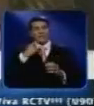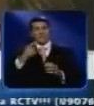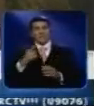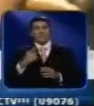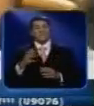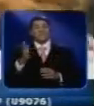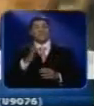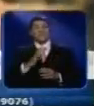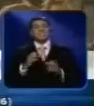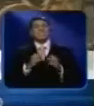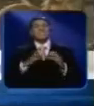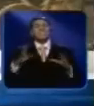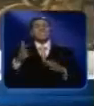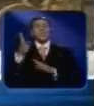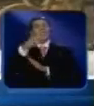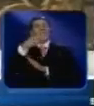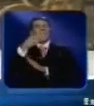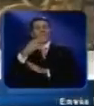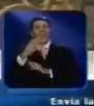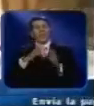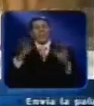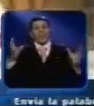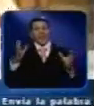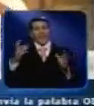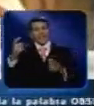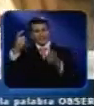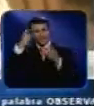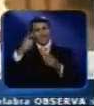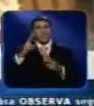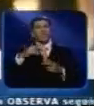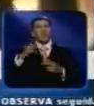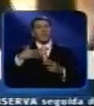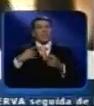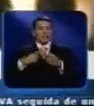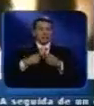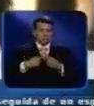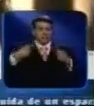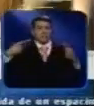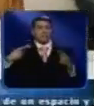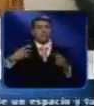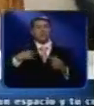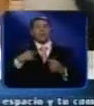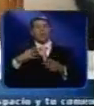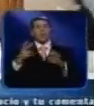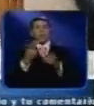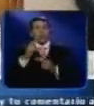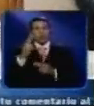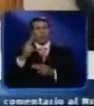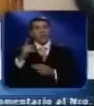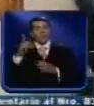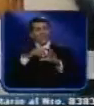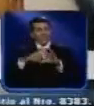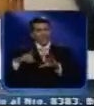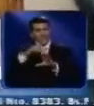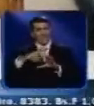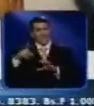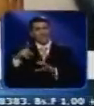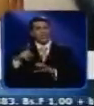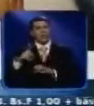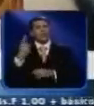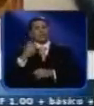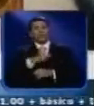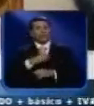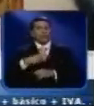estado en Sin Bandera le dejó una gran enseñanza y que nunca quiere que los desliguen del dúo que lo vio nacer. Con este disco, Uno es Uno no